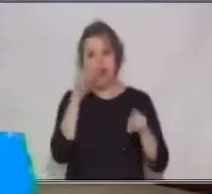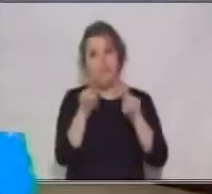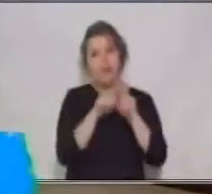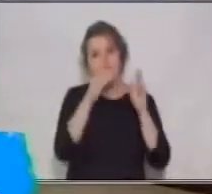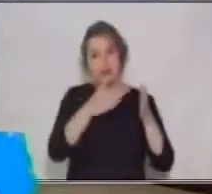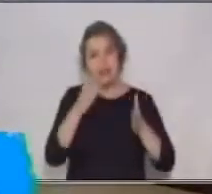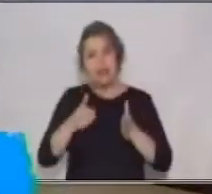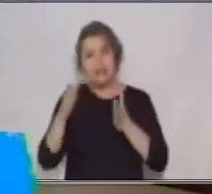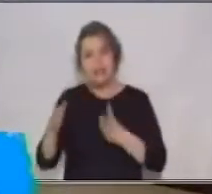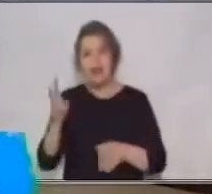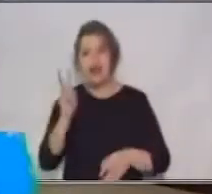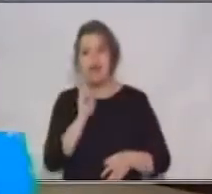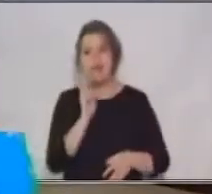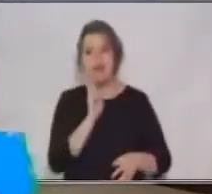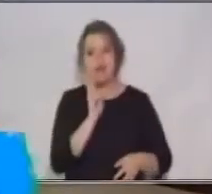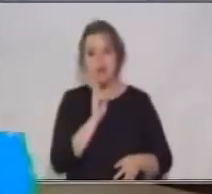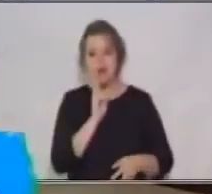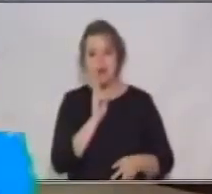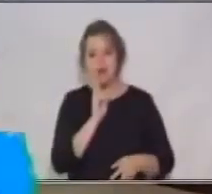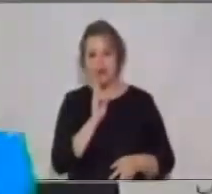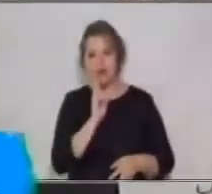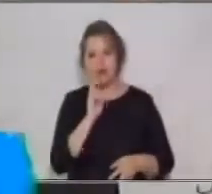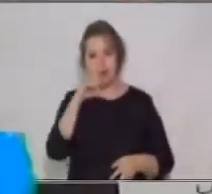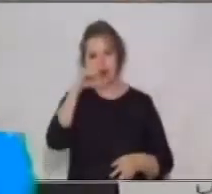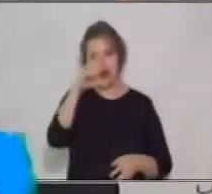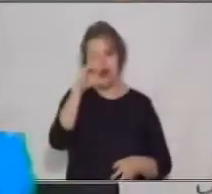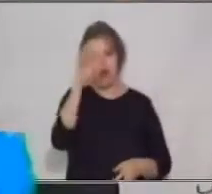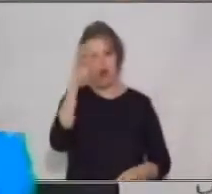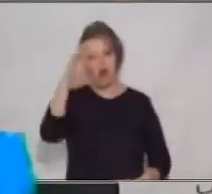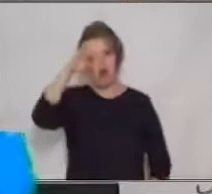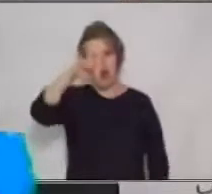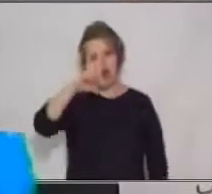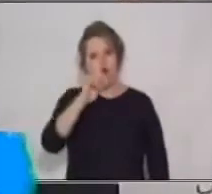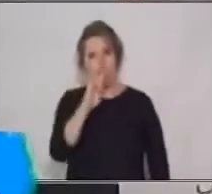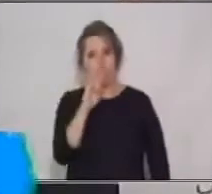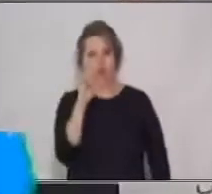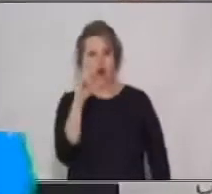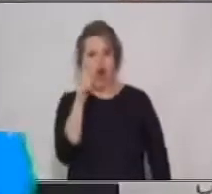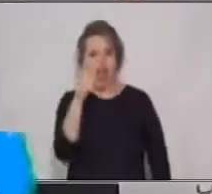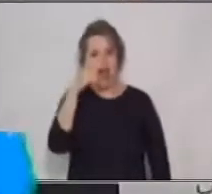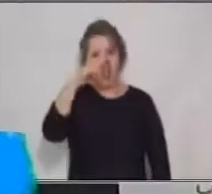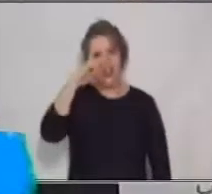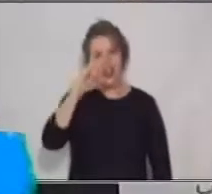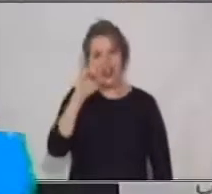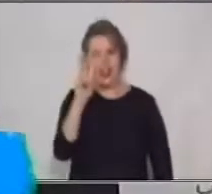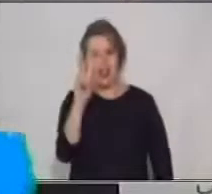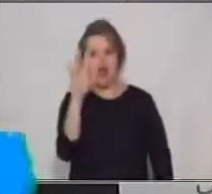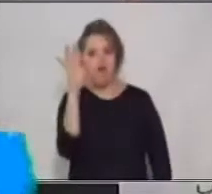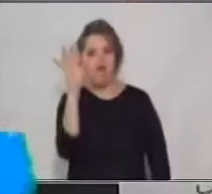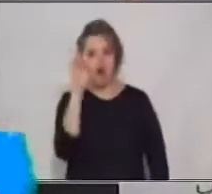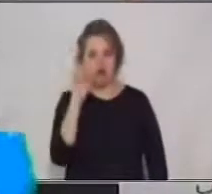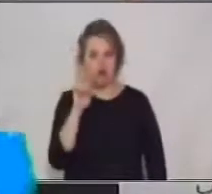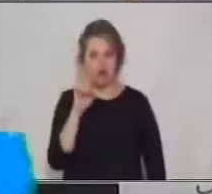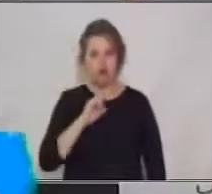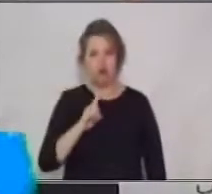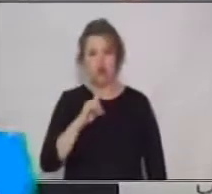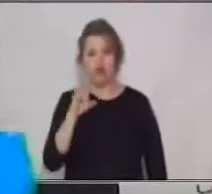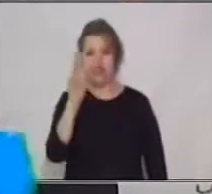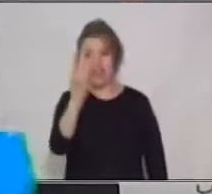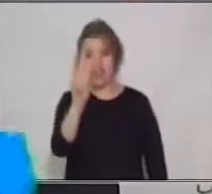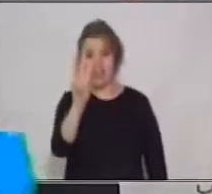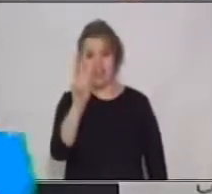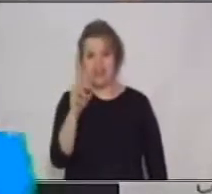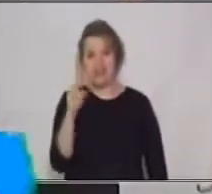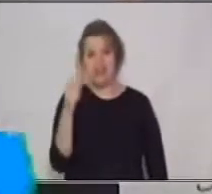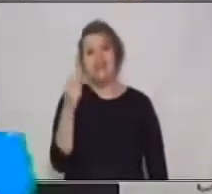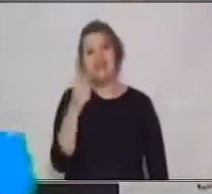nosotros el verbo o los verbos copulativos? Vamos a explicarlos siempre van a existir tres, que puede ser,